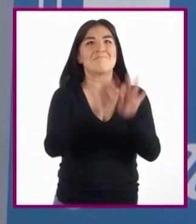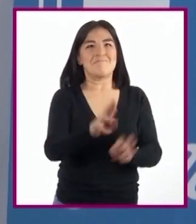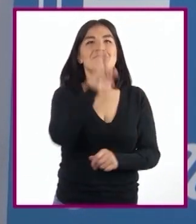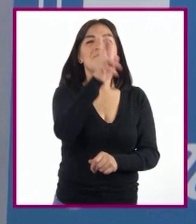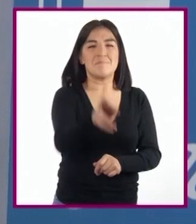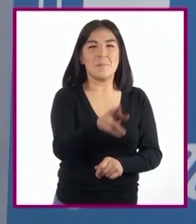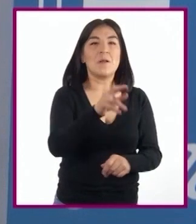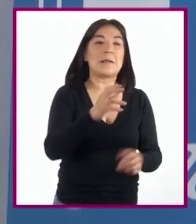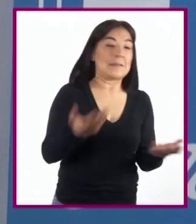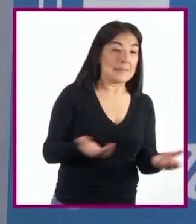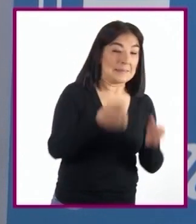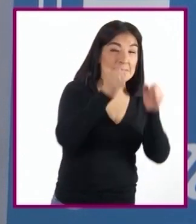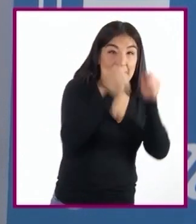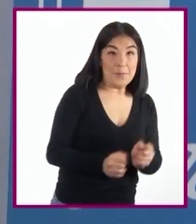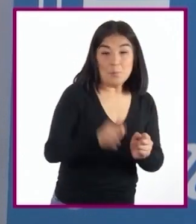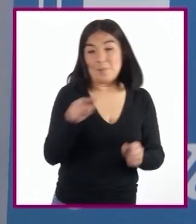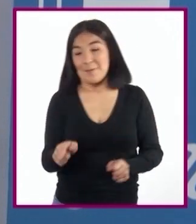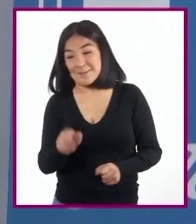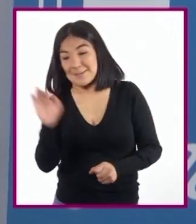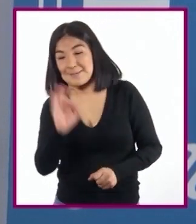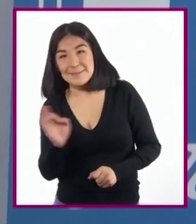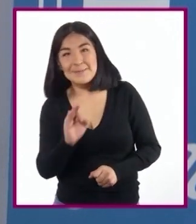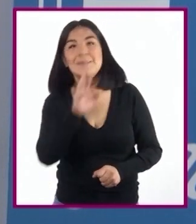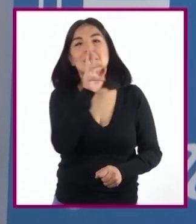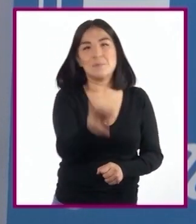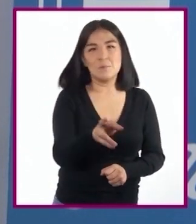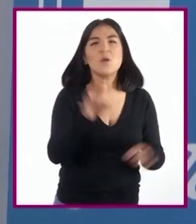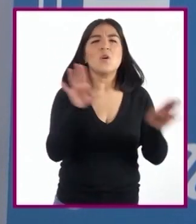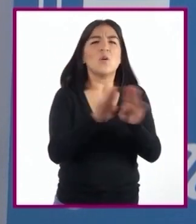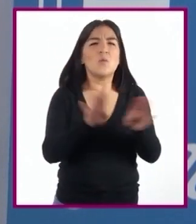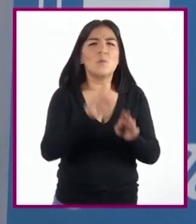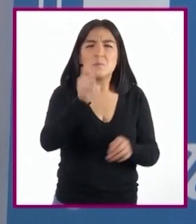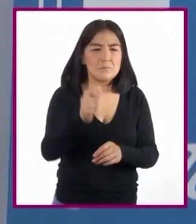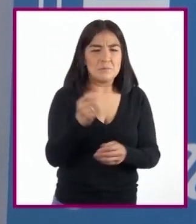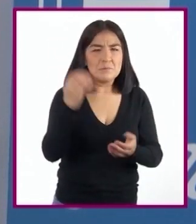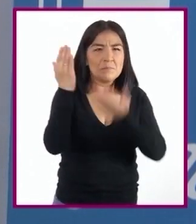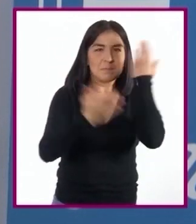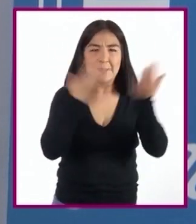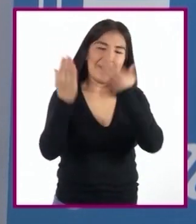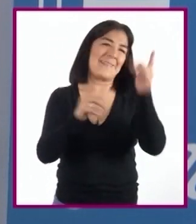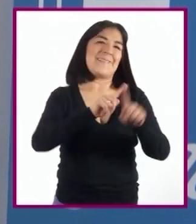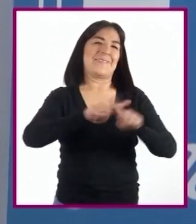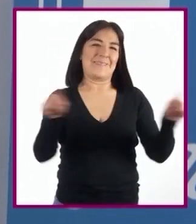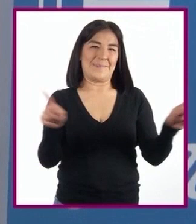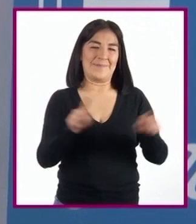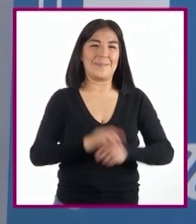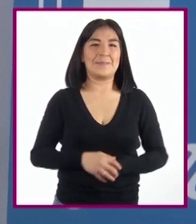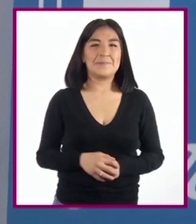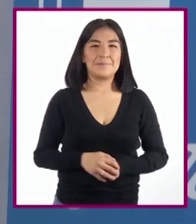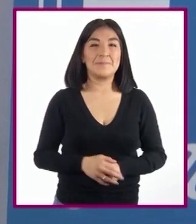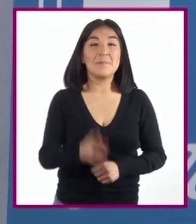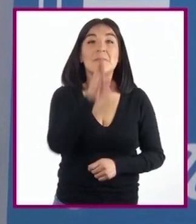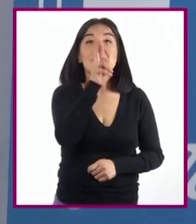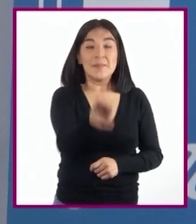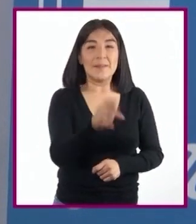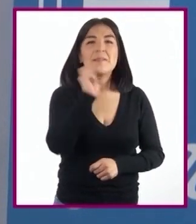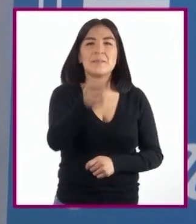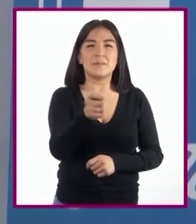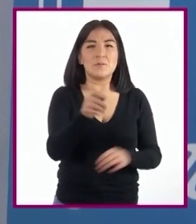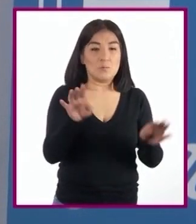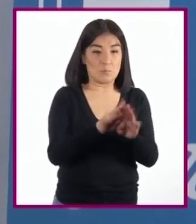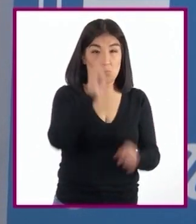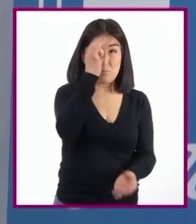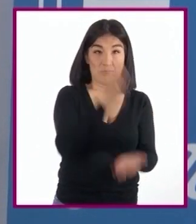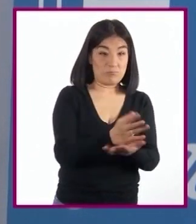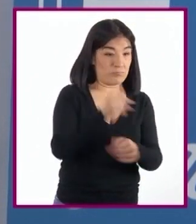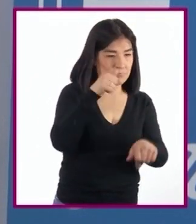número de casos posibles, pero la forma de analizar los datos es diferente. Los resultados no son